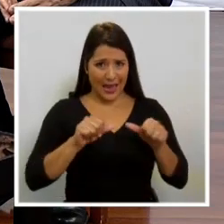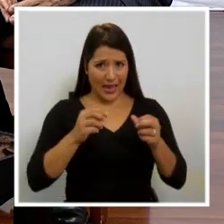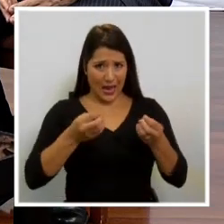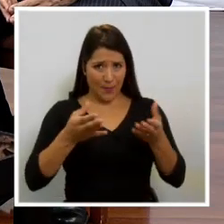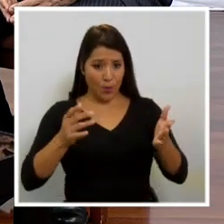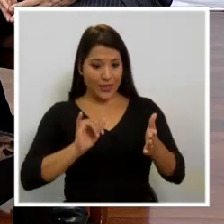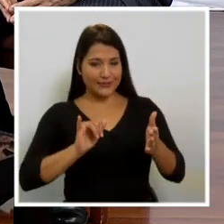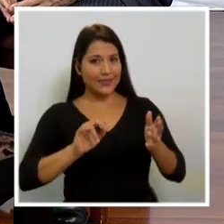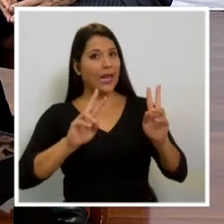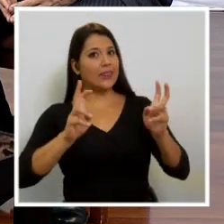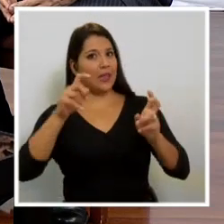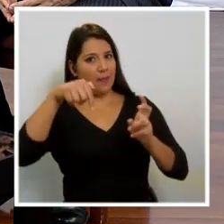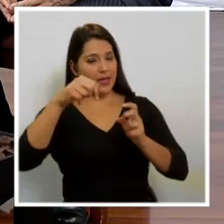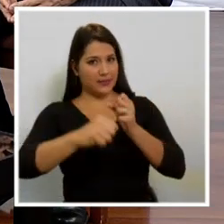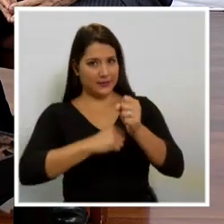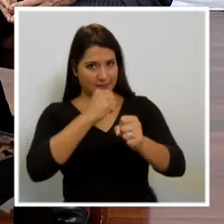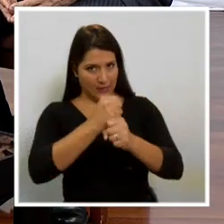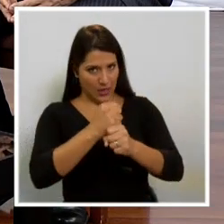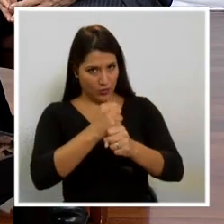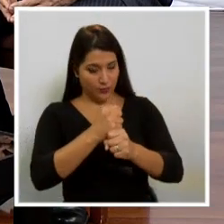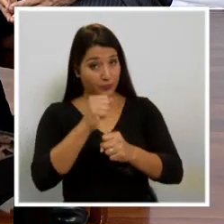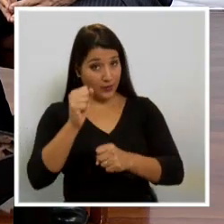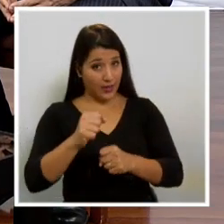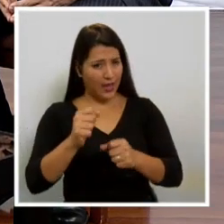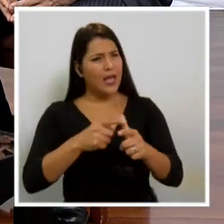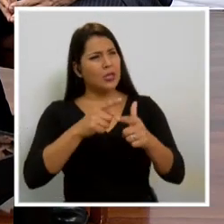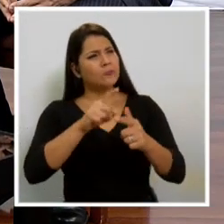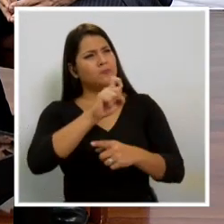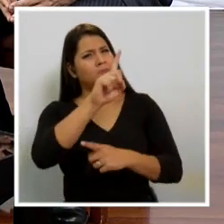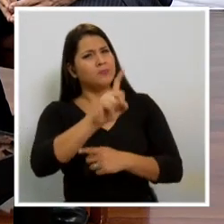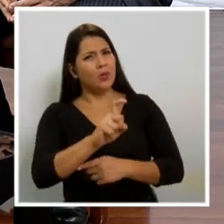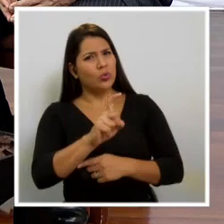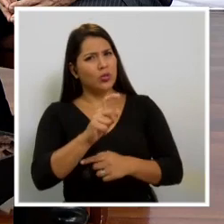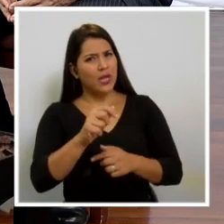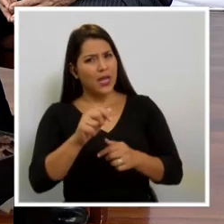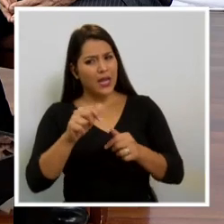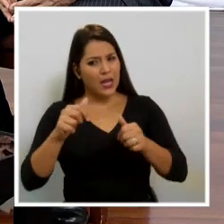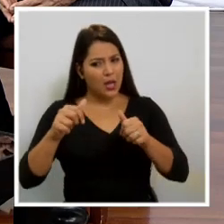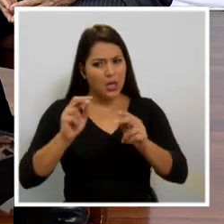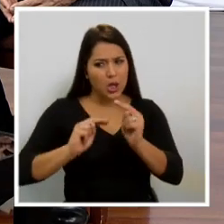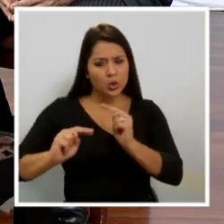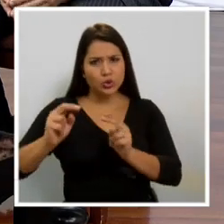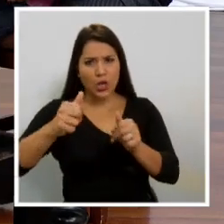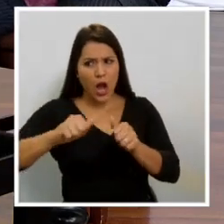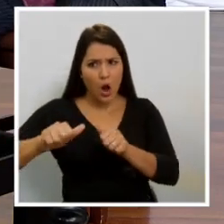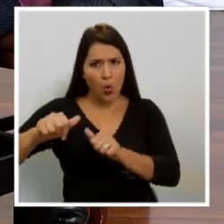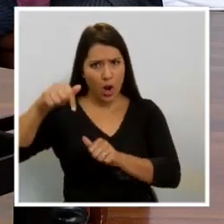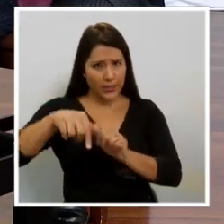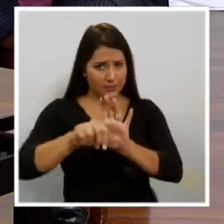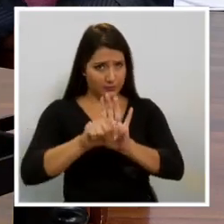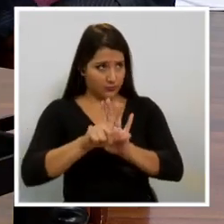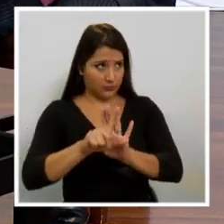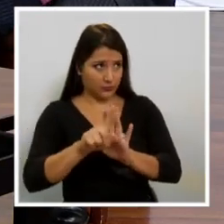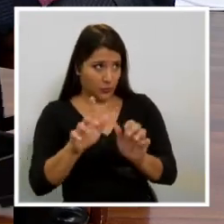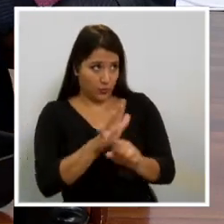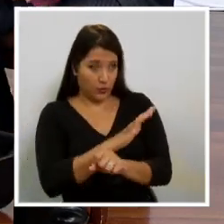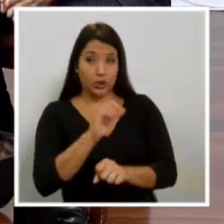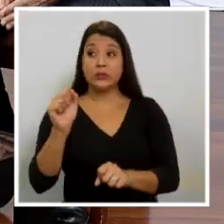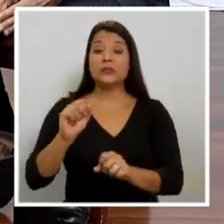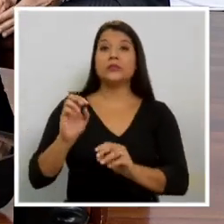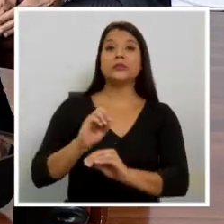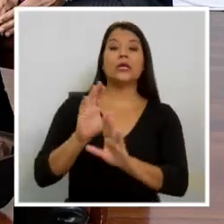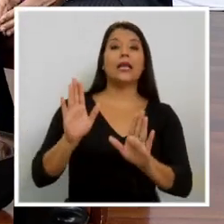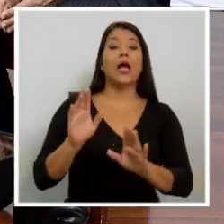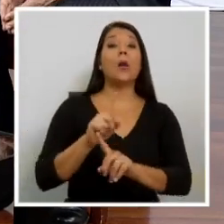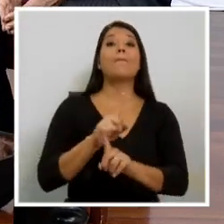tema este año. La pregunta es, ¿el consenso está aquí en la Asamblea? Sí, pero es total. Claro, lo que pasa